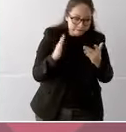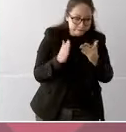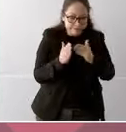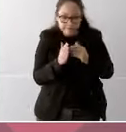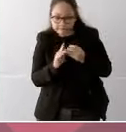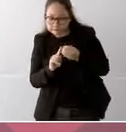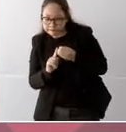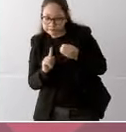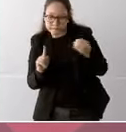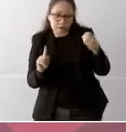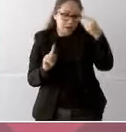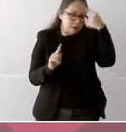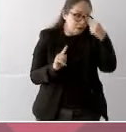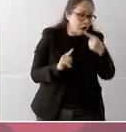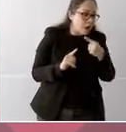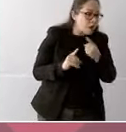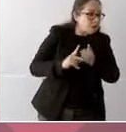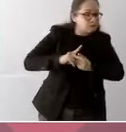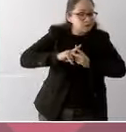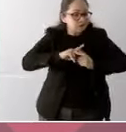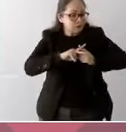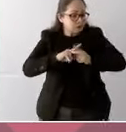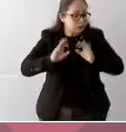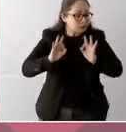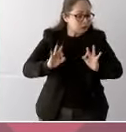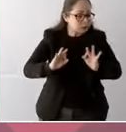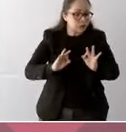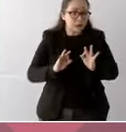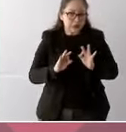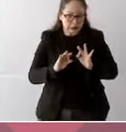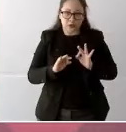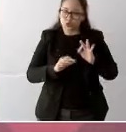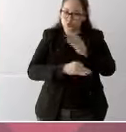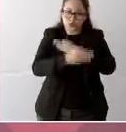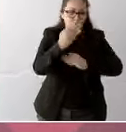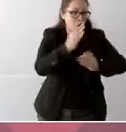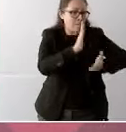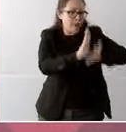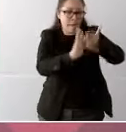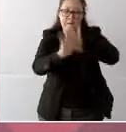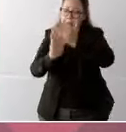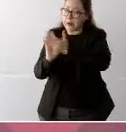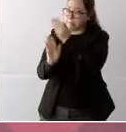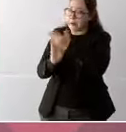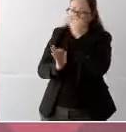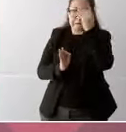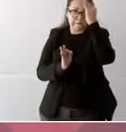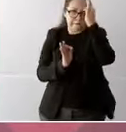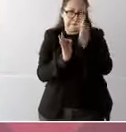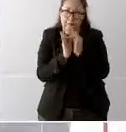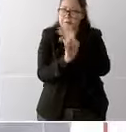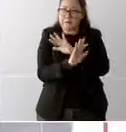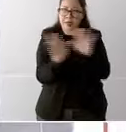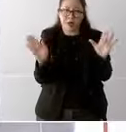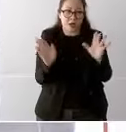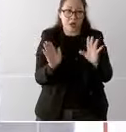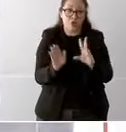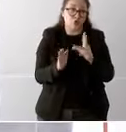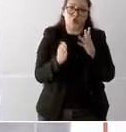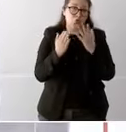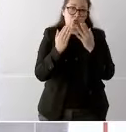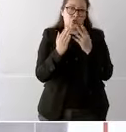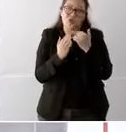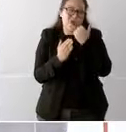inconclusas, terminar. Entonces, ya se resolvió